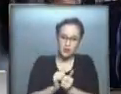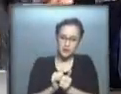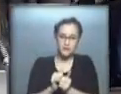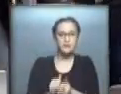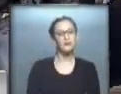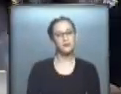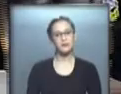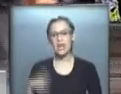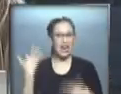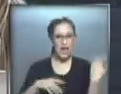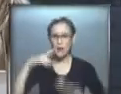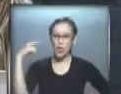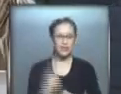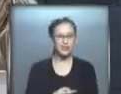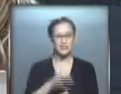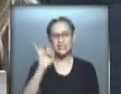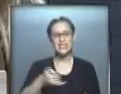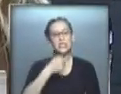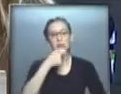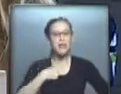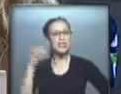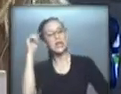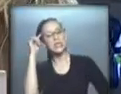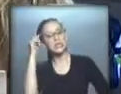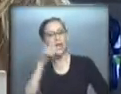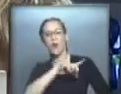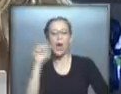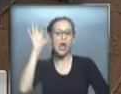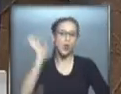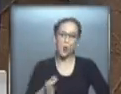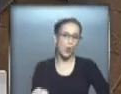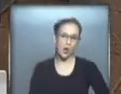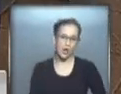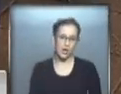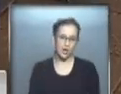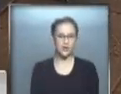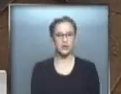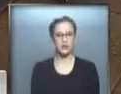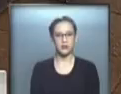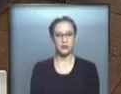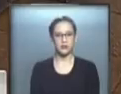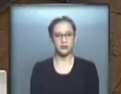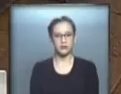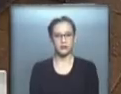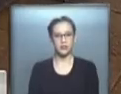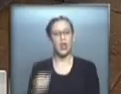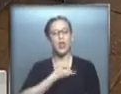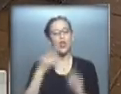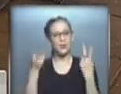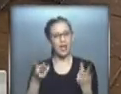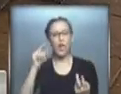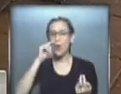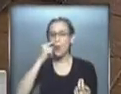rápidamente se decidieron sí porque si lo pensás no te vas siempre algo para tener capital hay donde viajan a